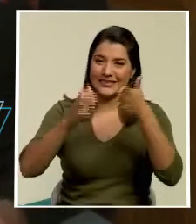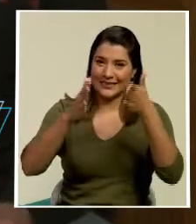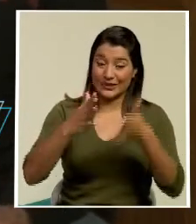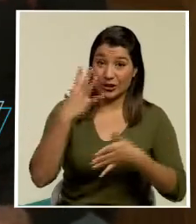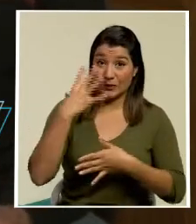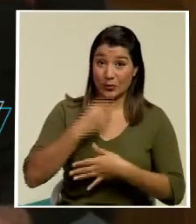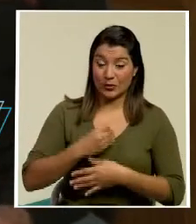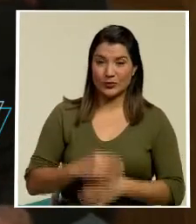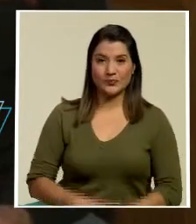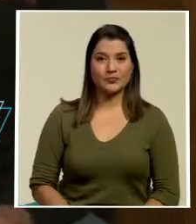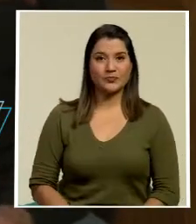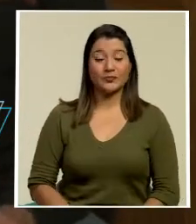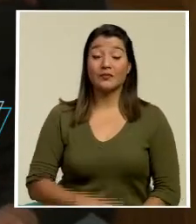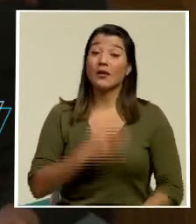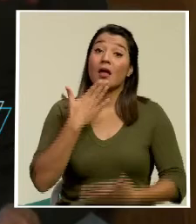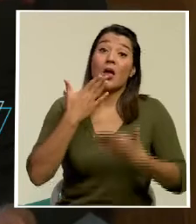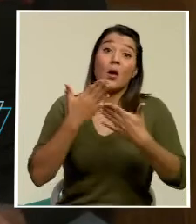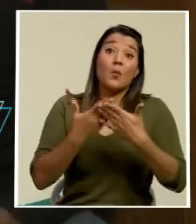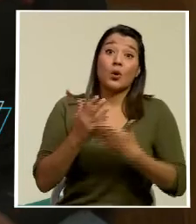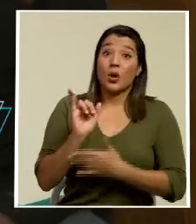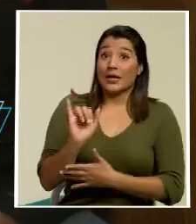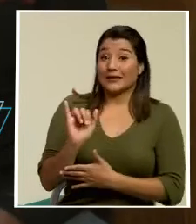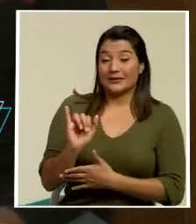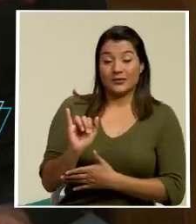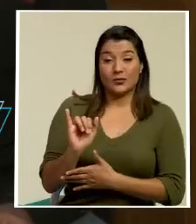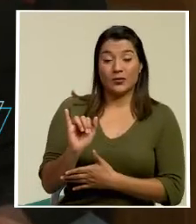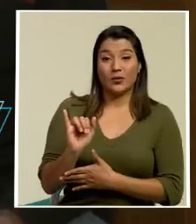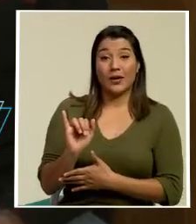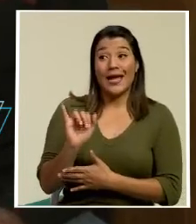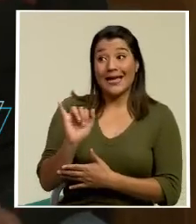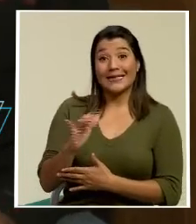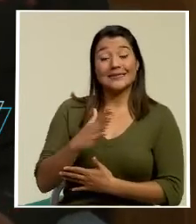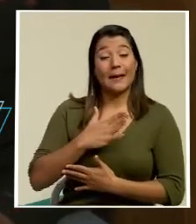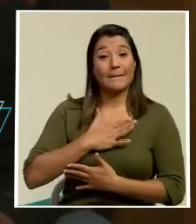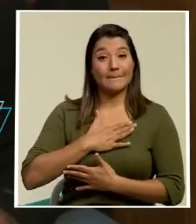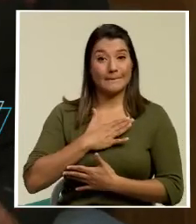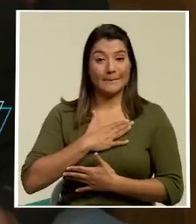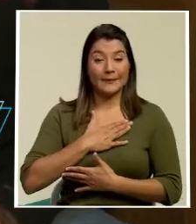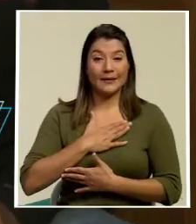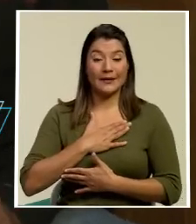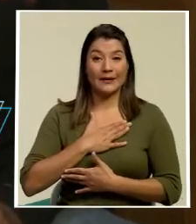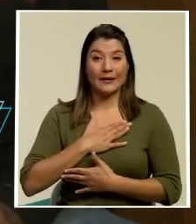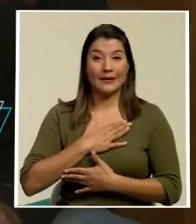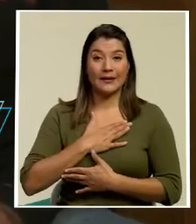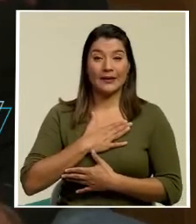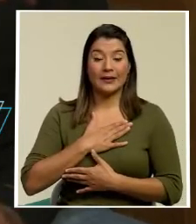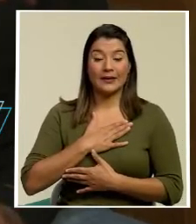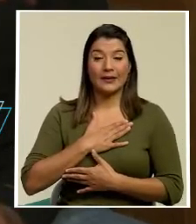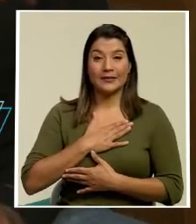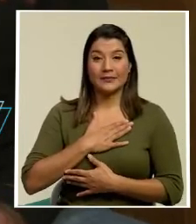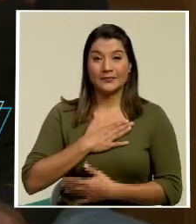maravillosos. Bueno, y así fue. Esa fue mi gran